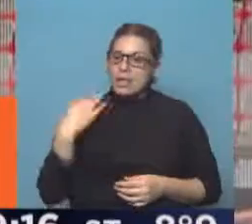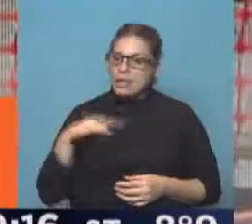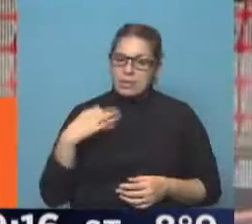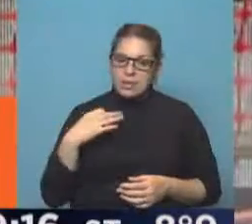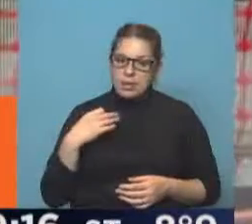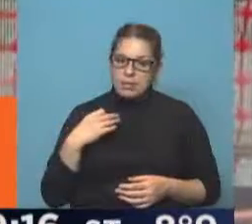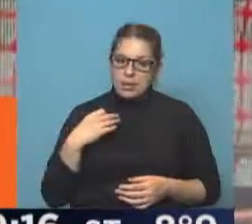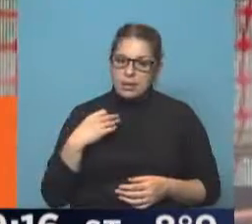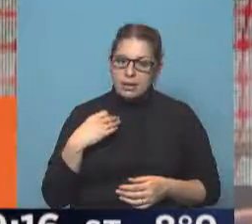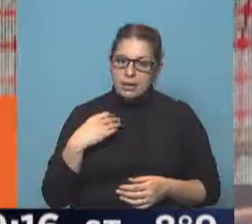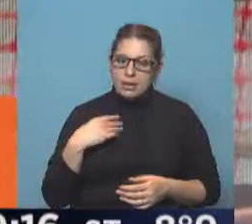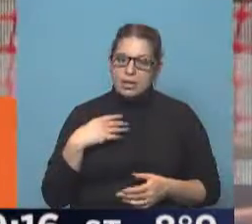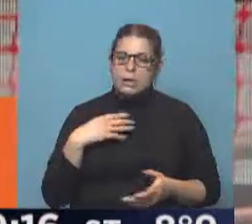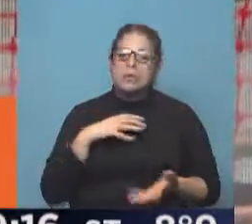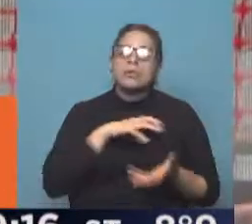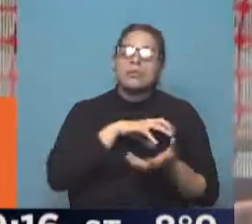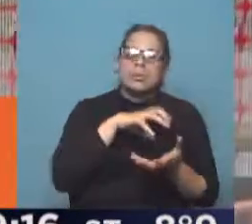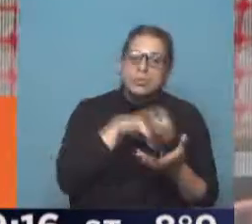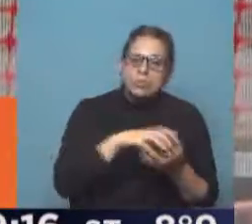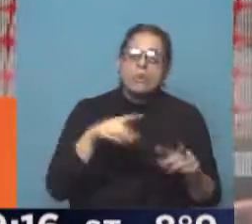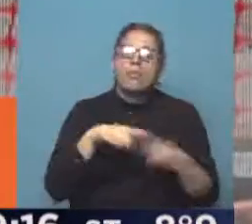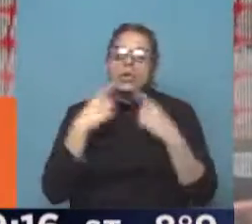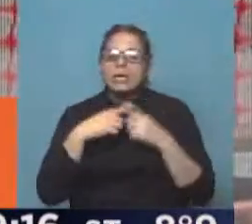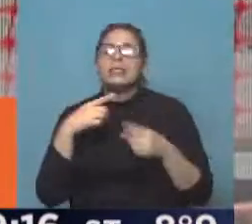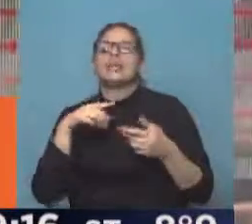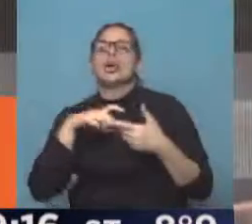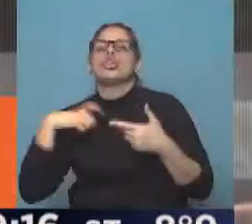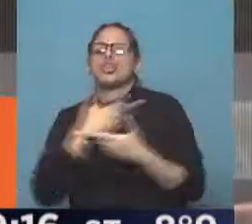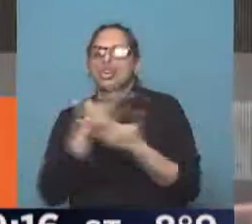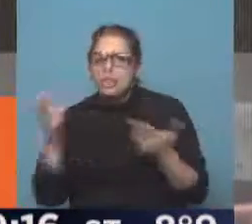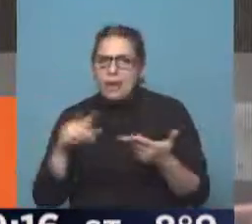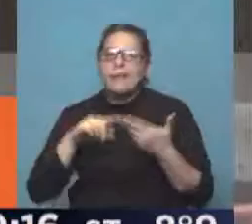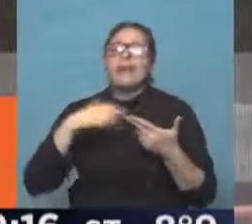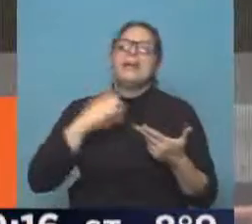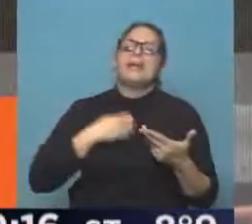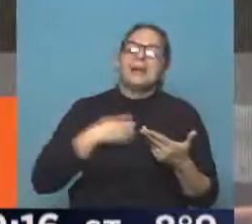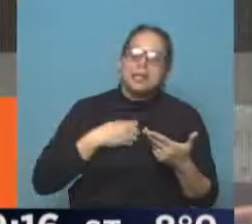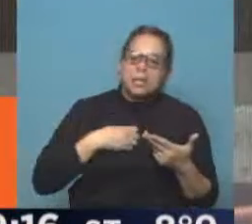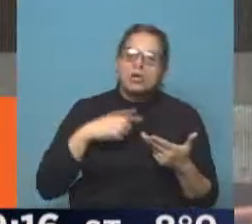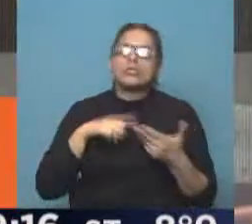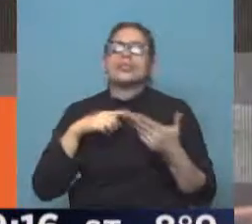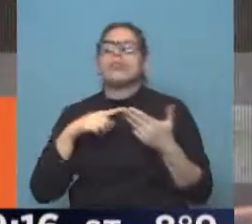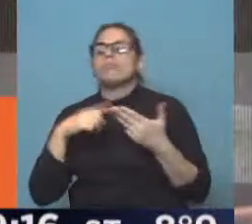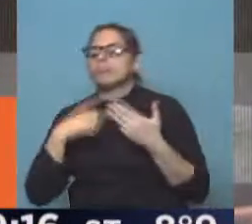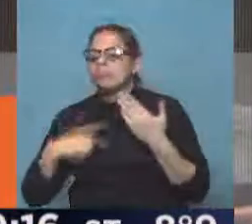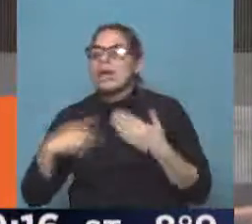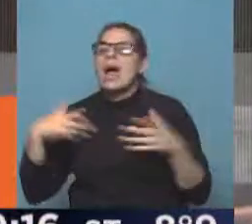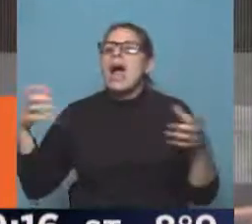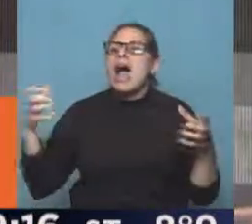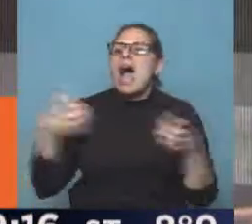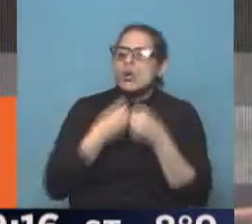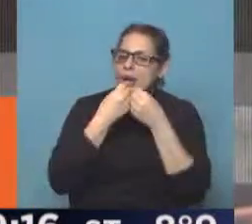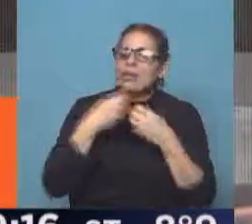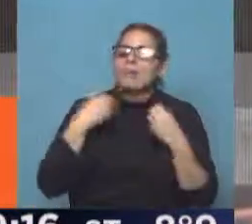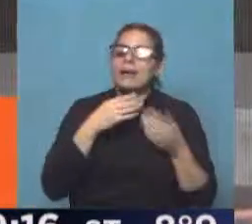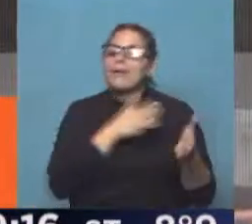sancionarse desde todo el sector político, social, empresarial, religioso, un acuerdo que permita transitar esta